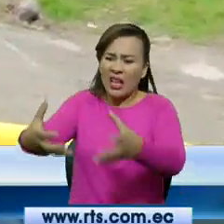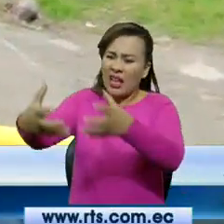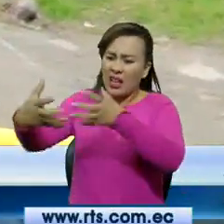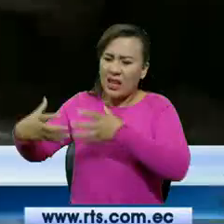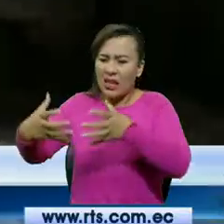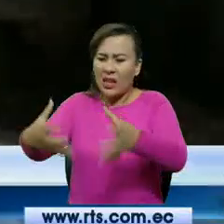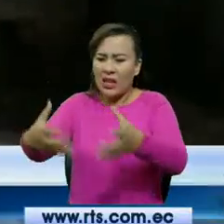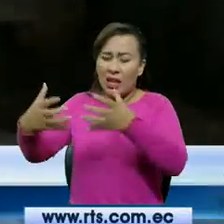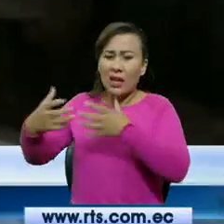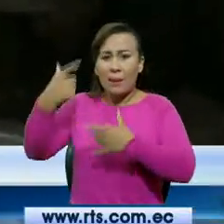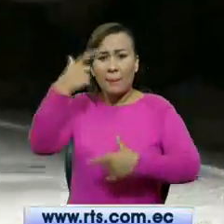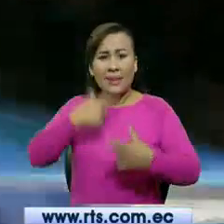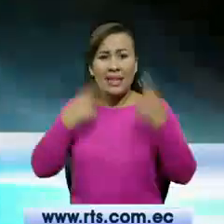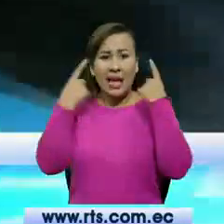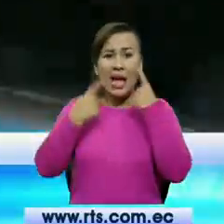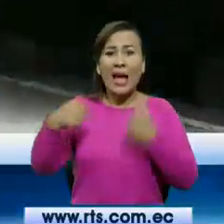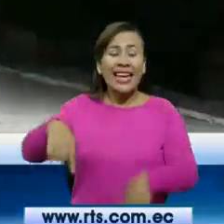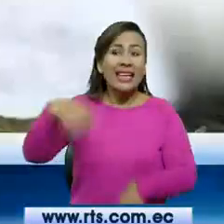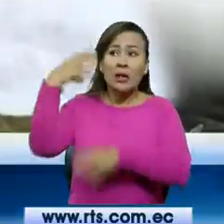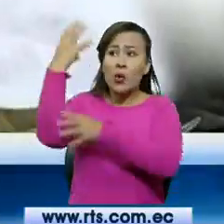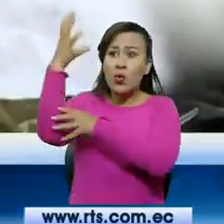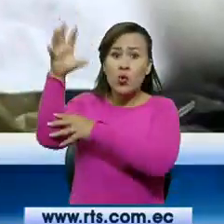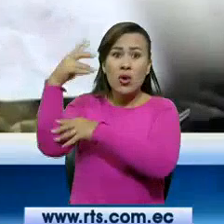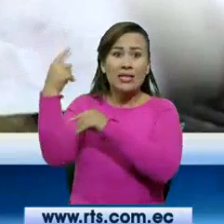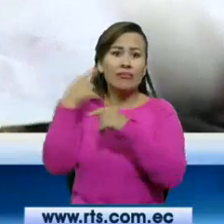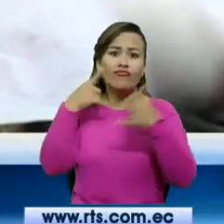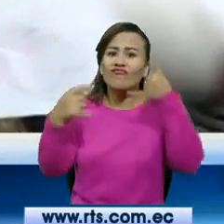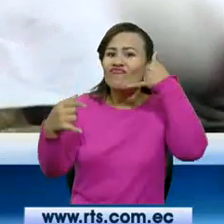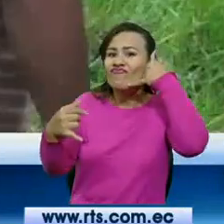sacar los heridos. De esta manera los accidentes